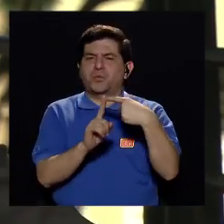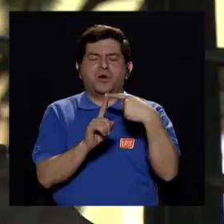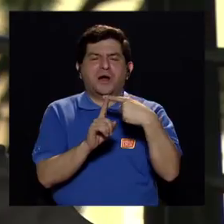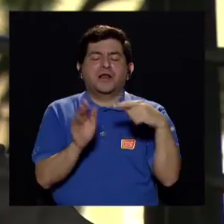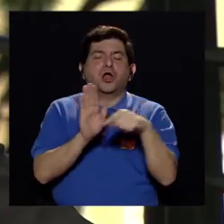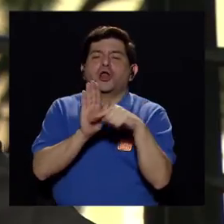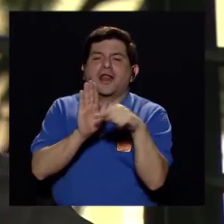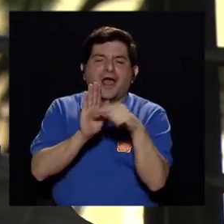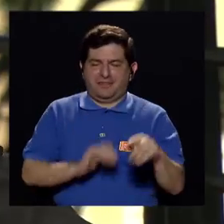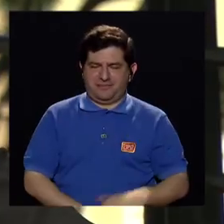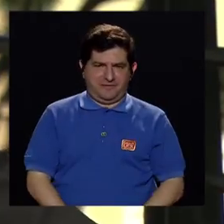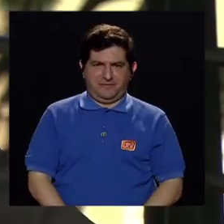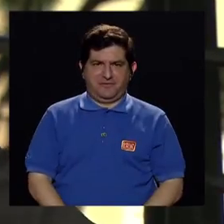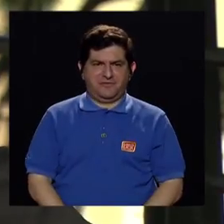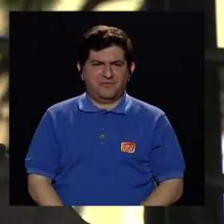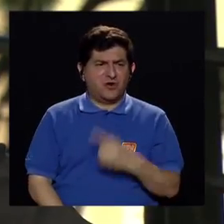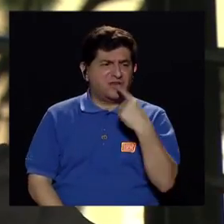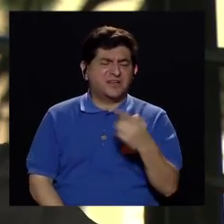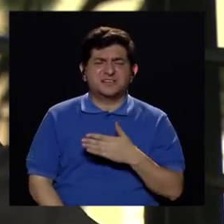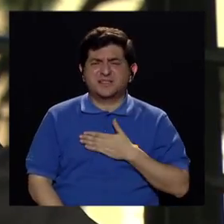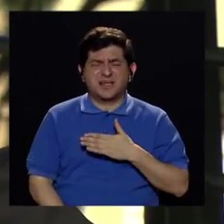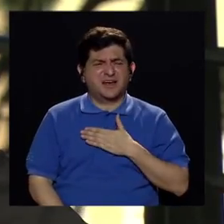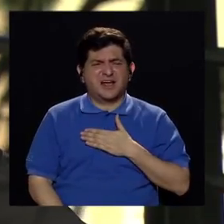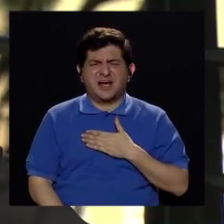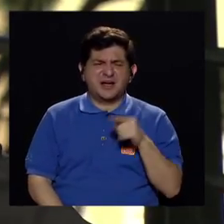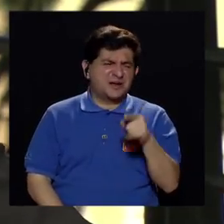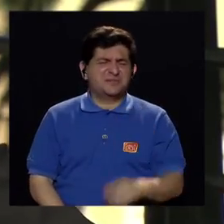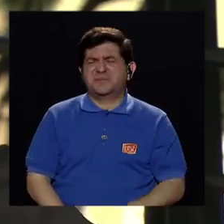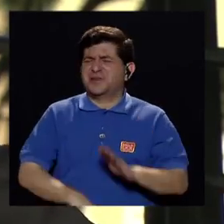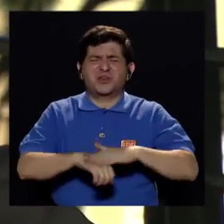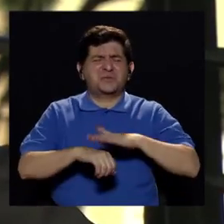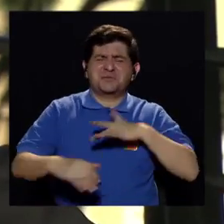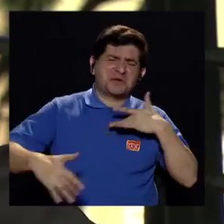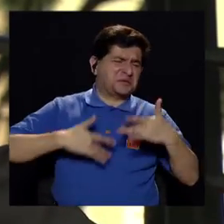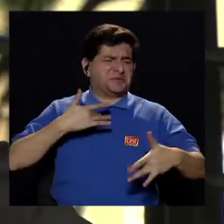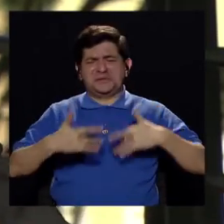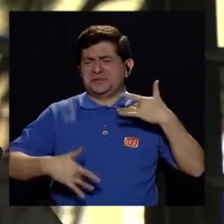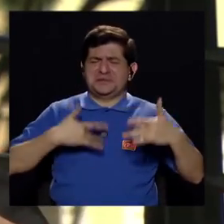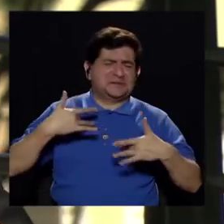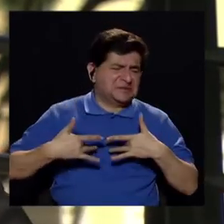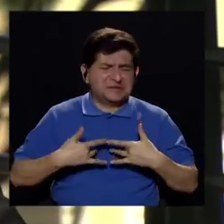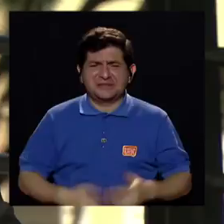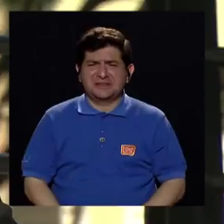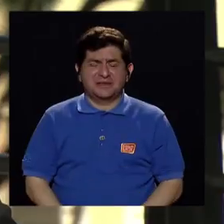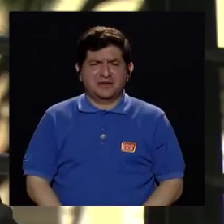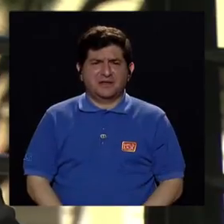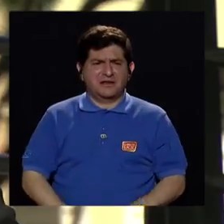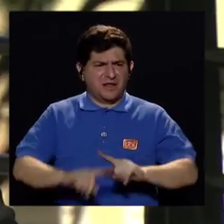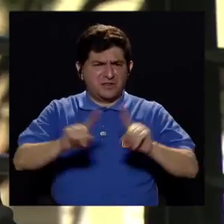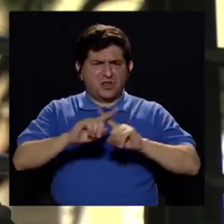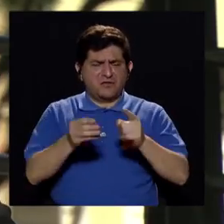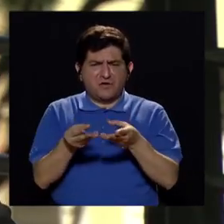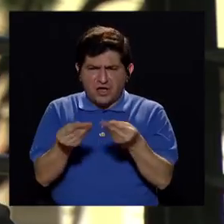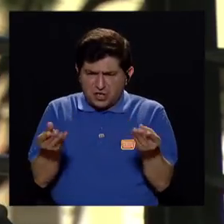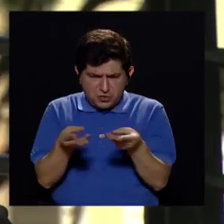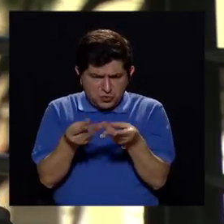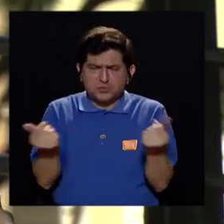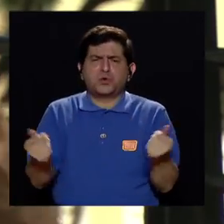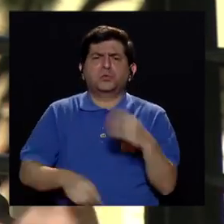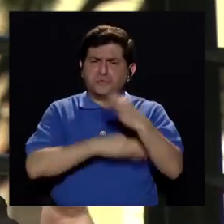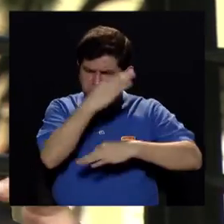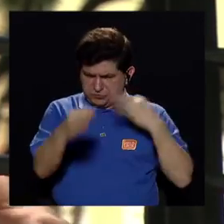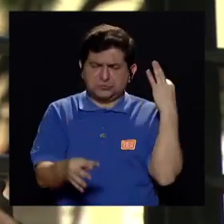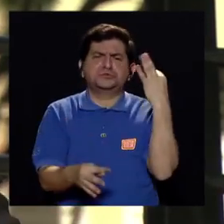verlos como algo de que, mira, me quita el rollo, no siento nada. Existen gran variedad de productos, gran variedad de